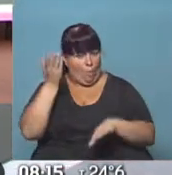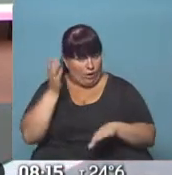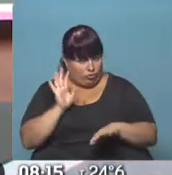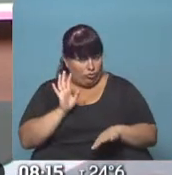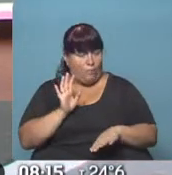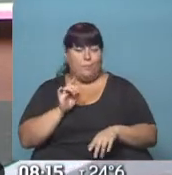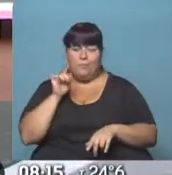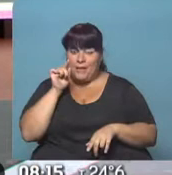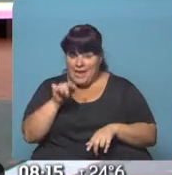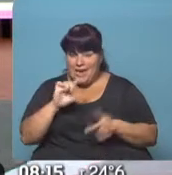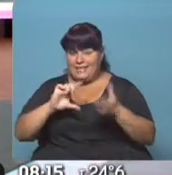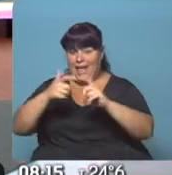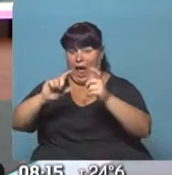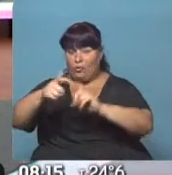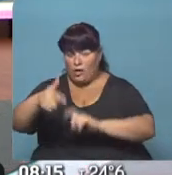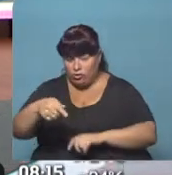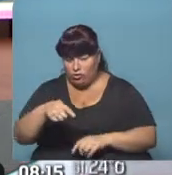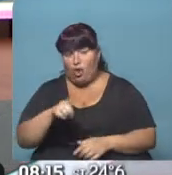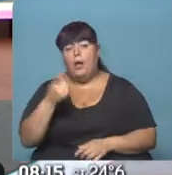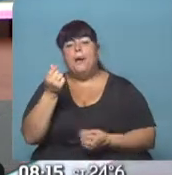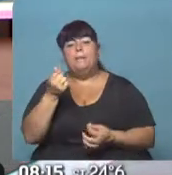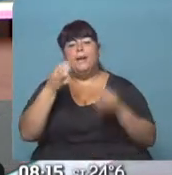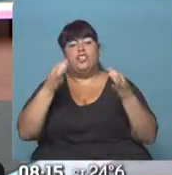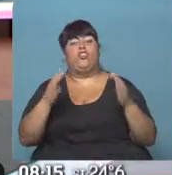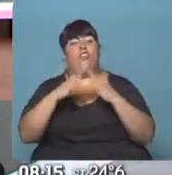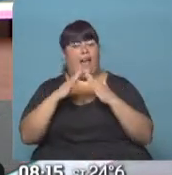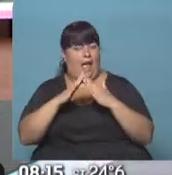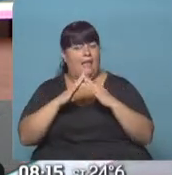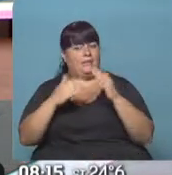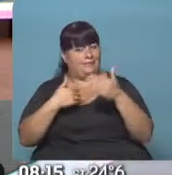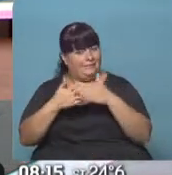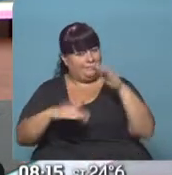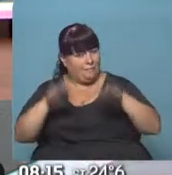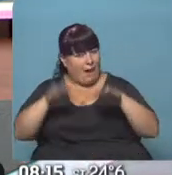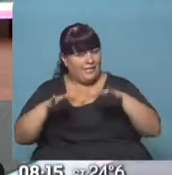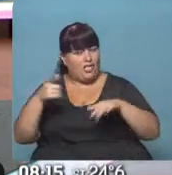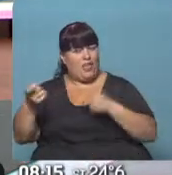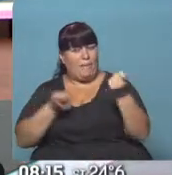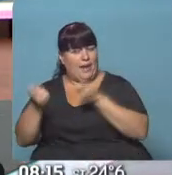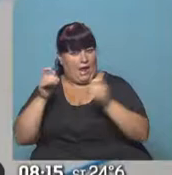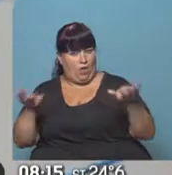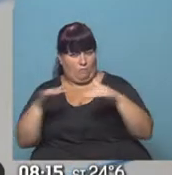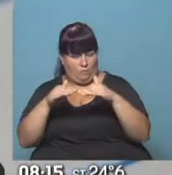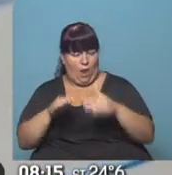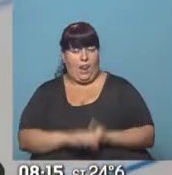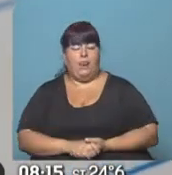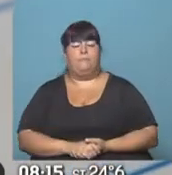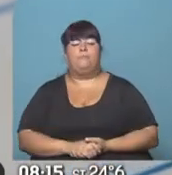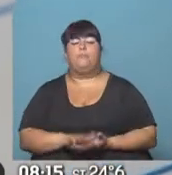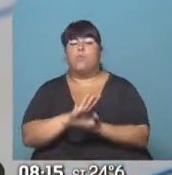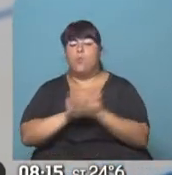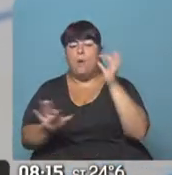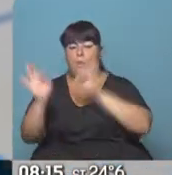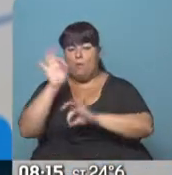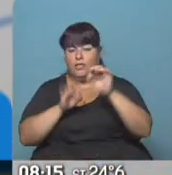56%. Con esta actualización, el valor fiscal quedó muy cerca del valor de mercado. La nueva